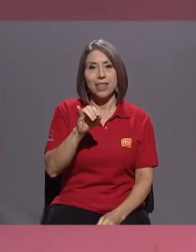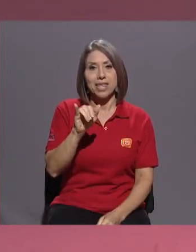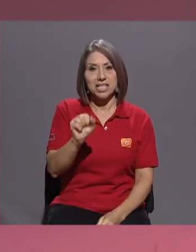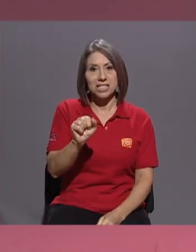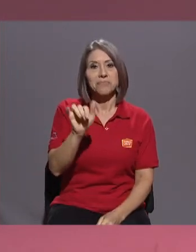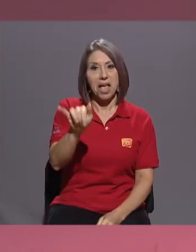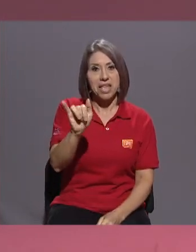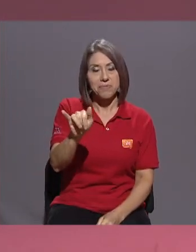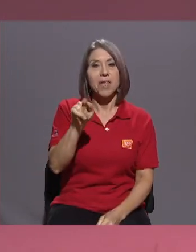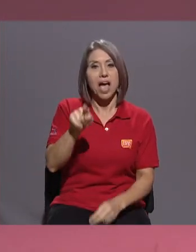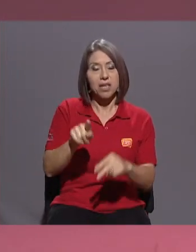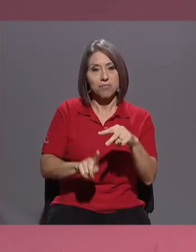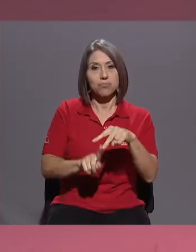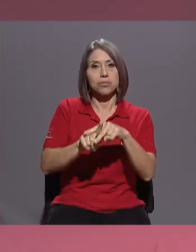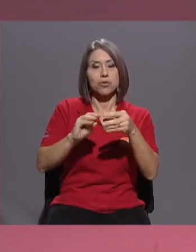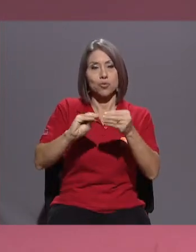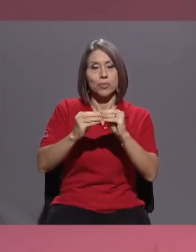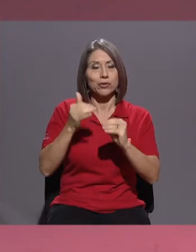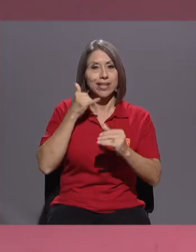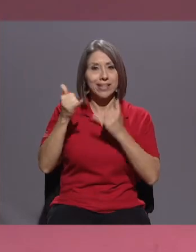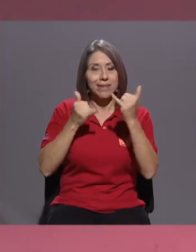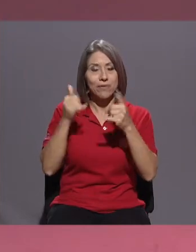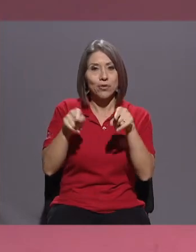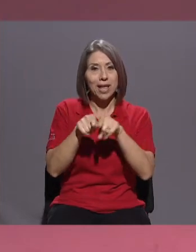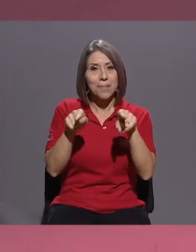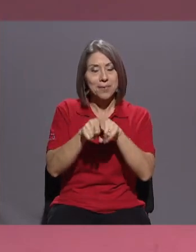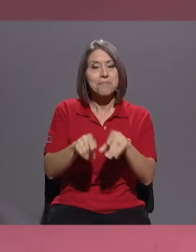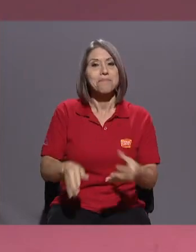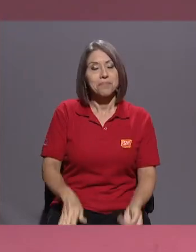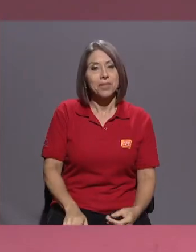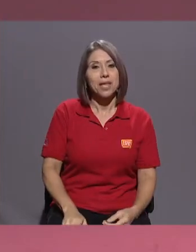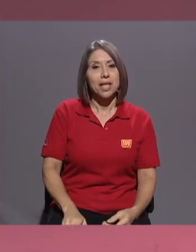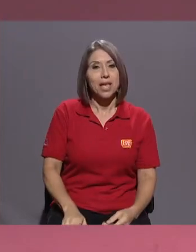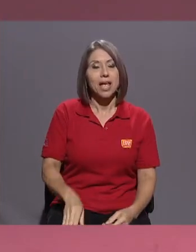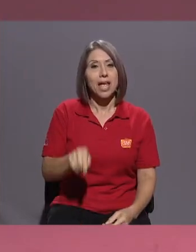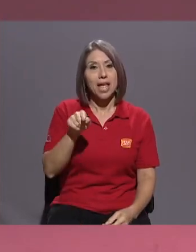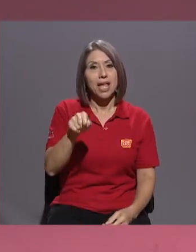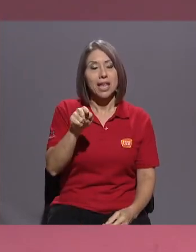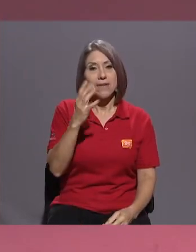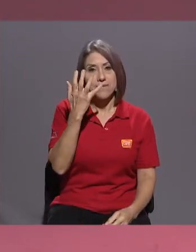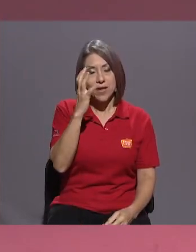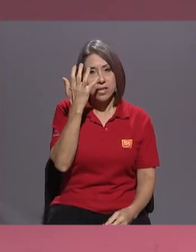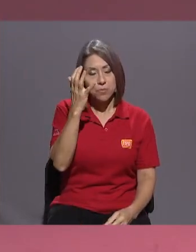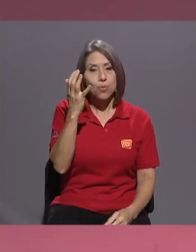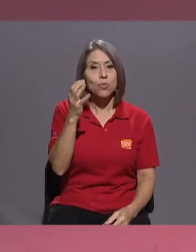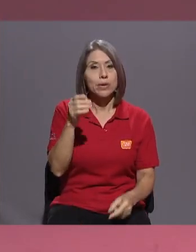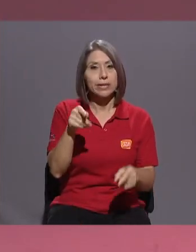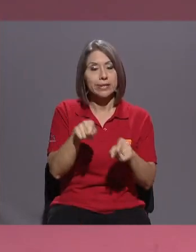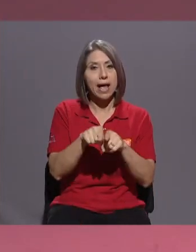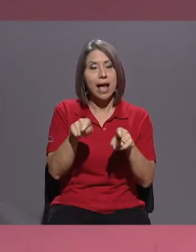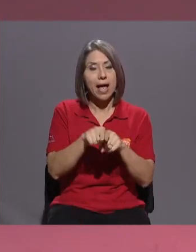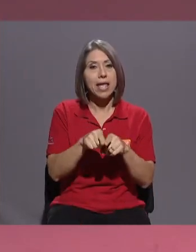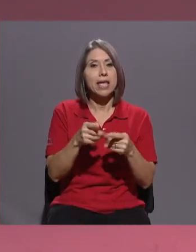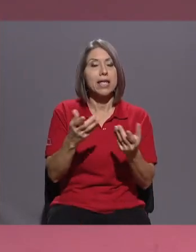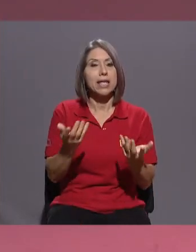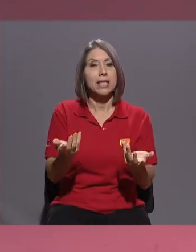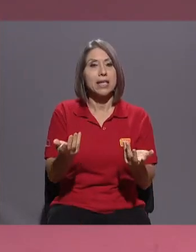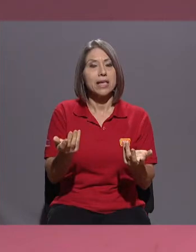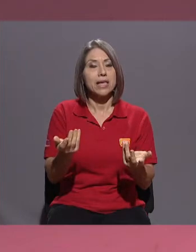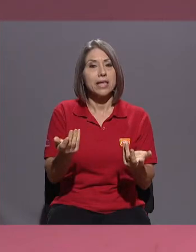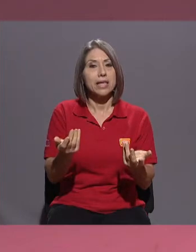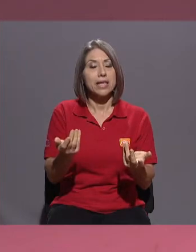Estamos ahí Ahí están los números De teléfono también En Gafadis En el Facebook Estamos también